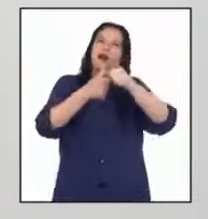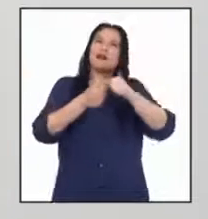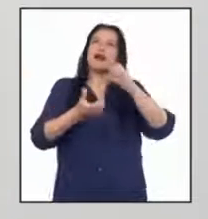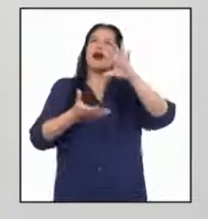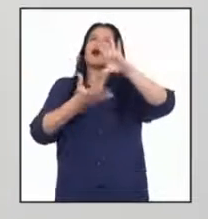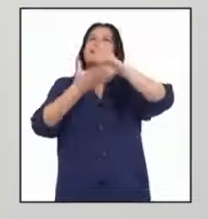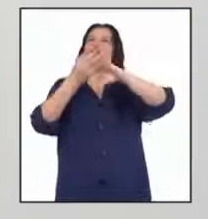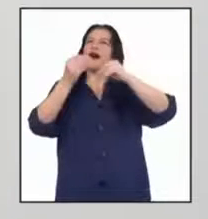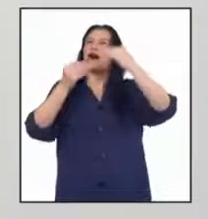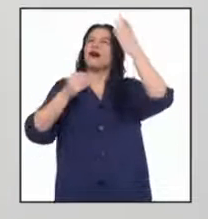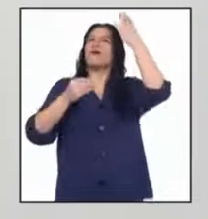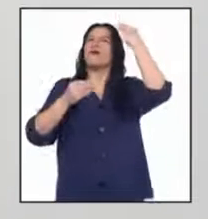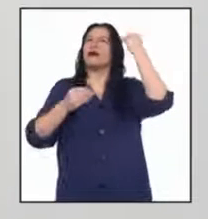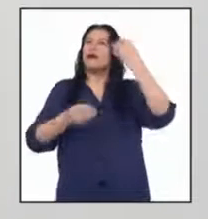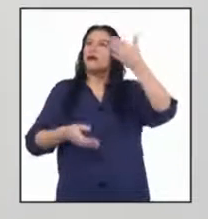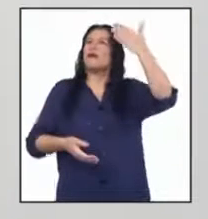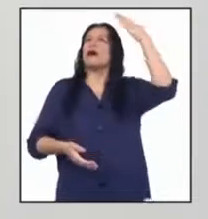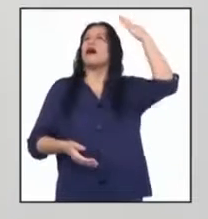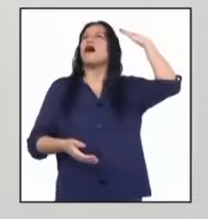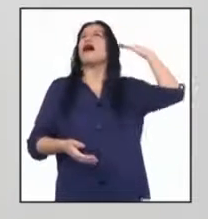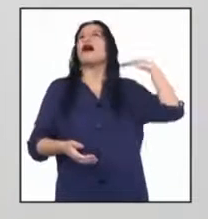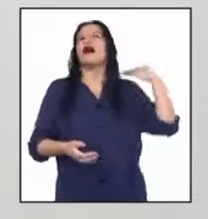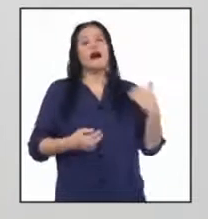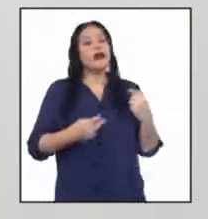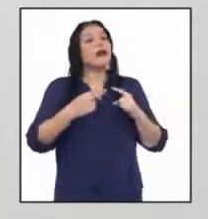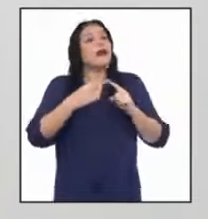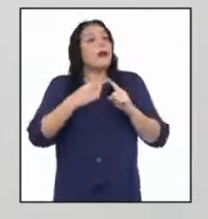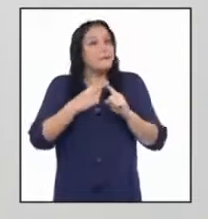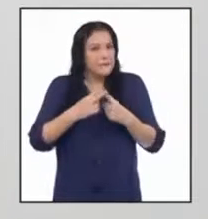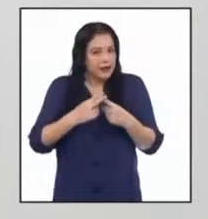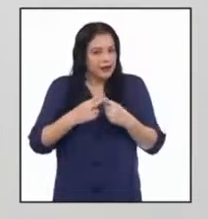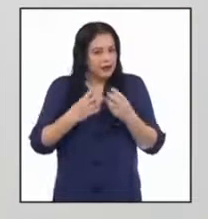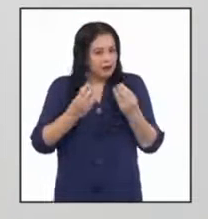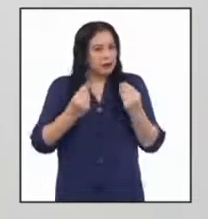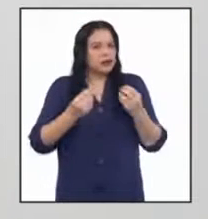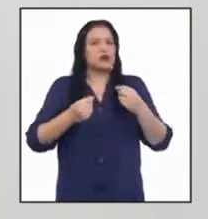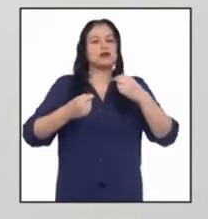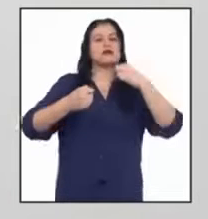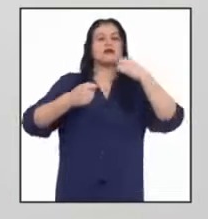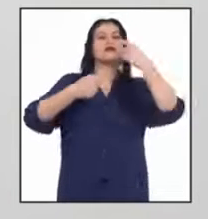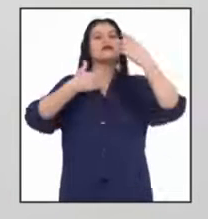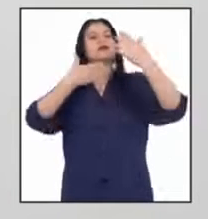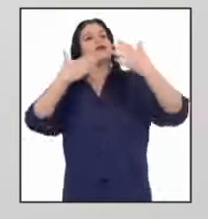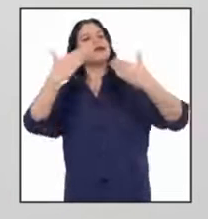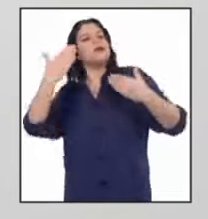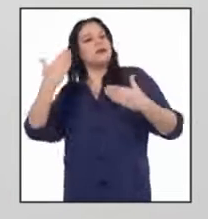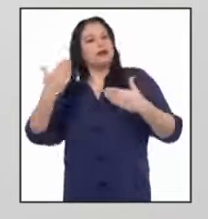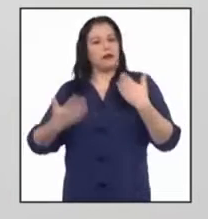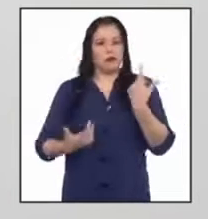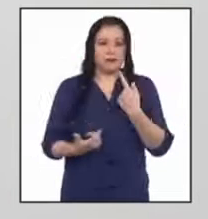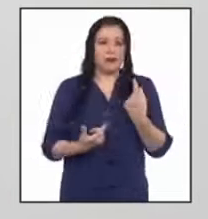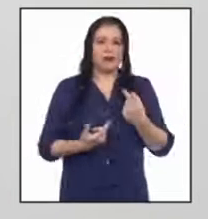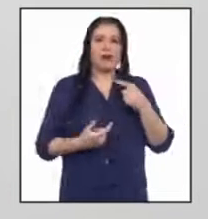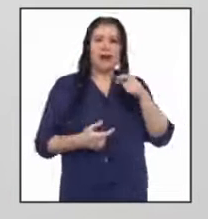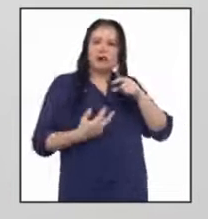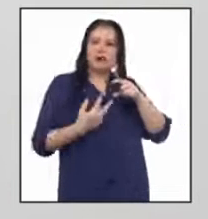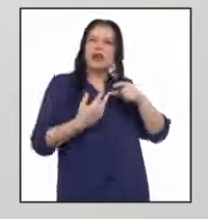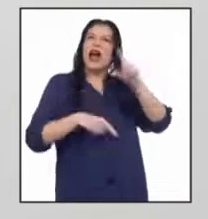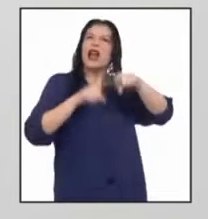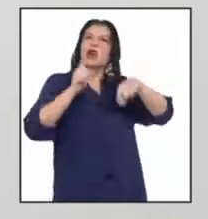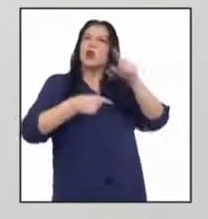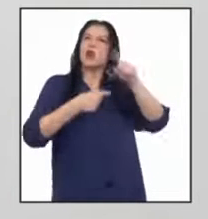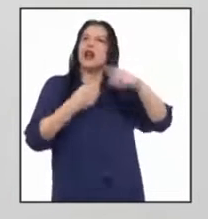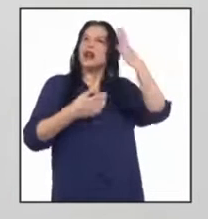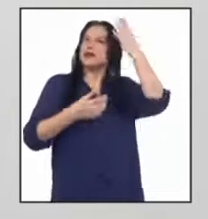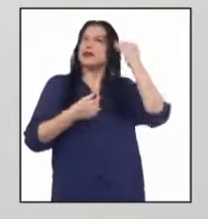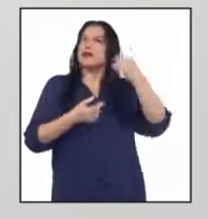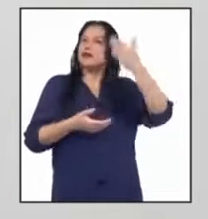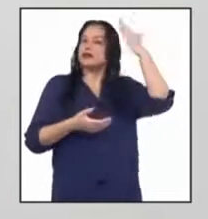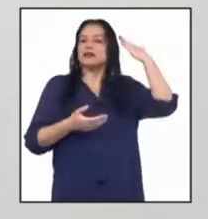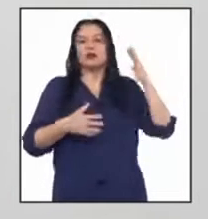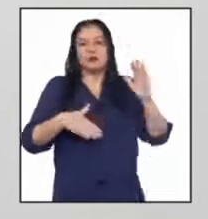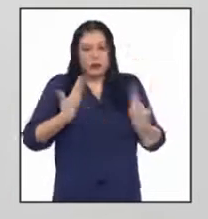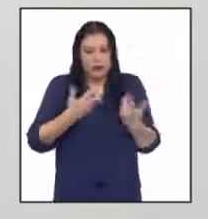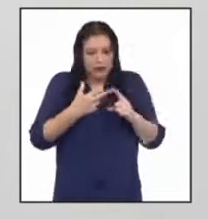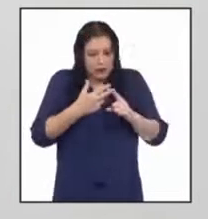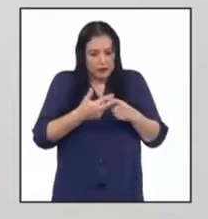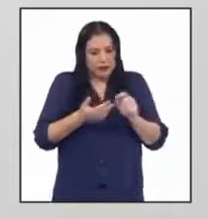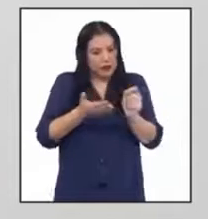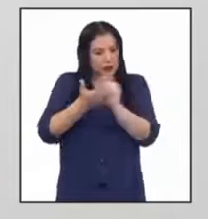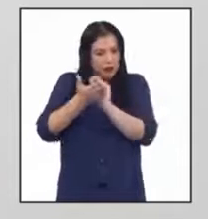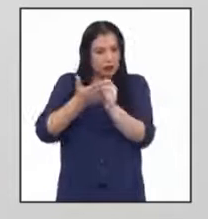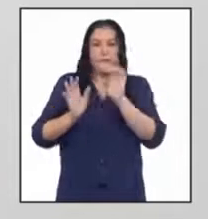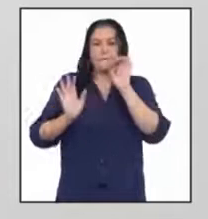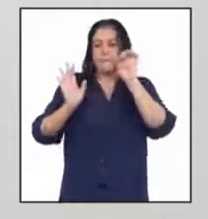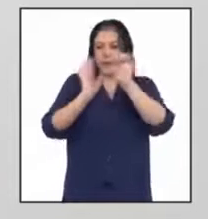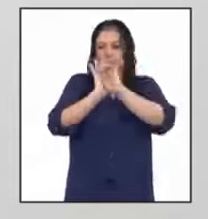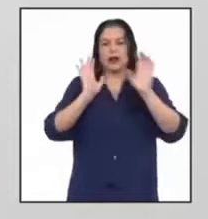pasados y de esa manera comienzan muchos monólogos. A partir de un flashback se puede comenzar a redactar. Por